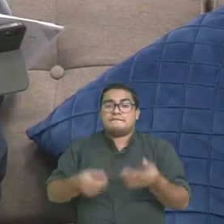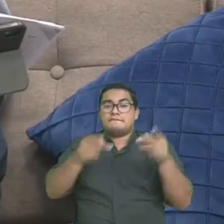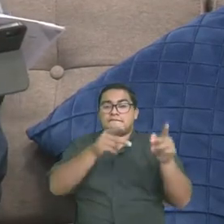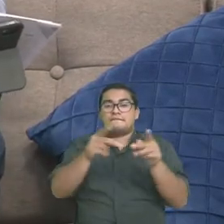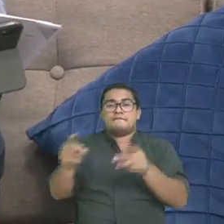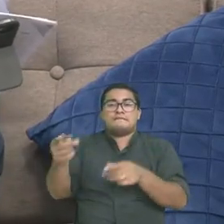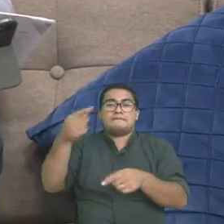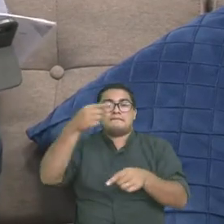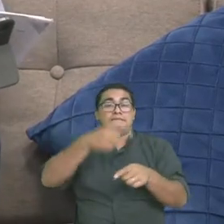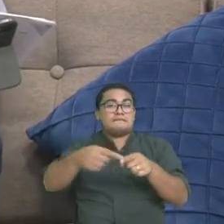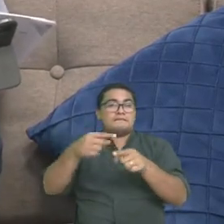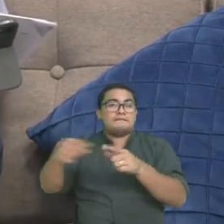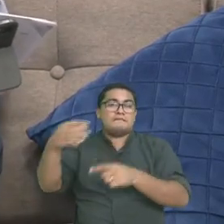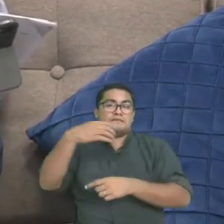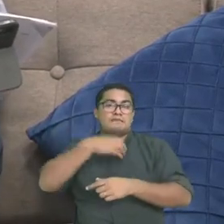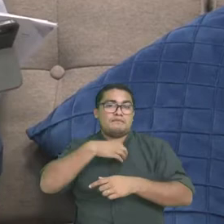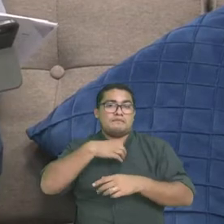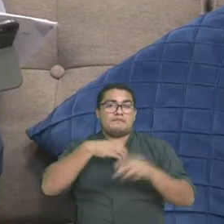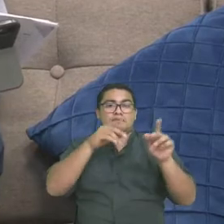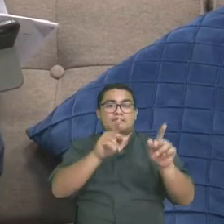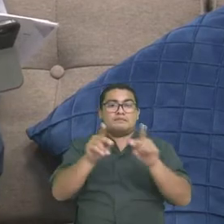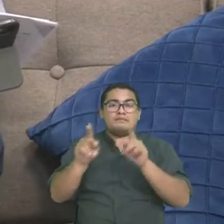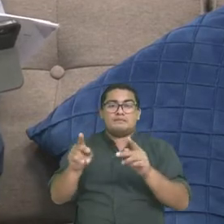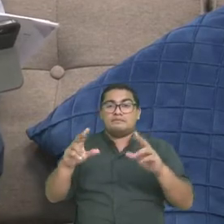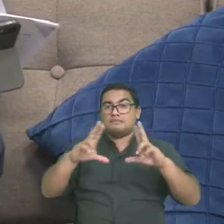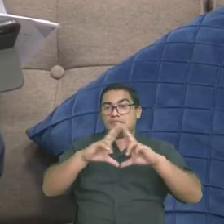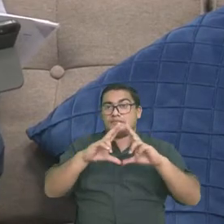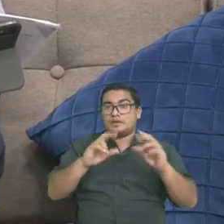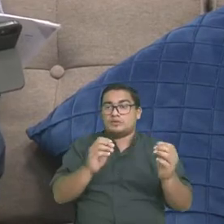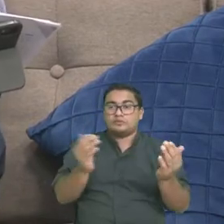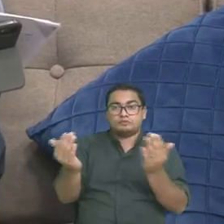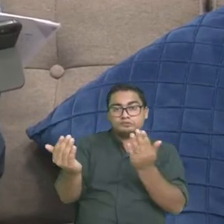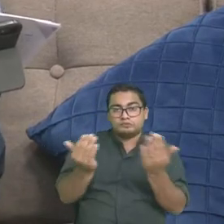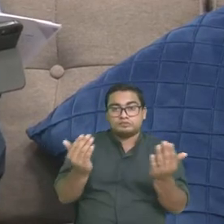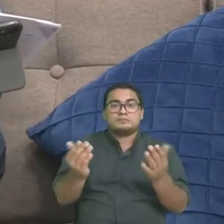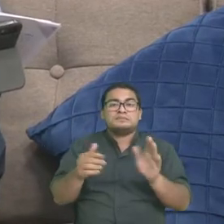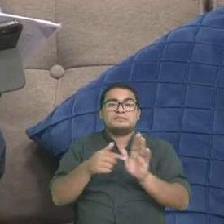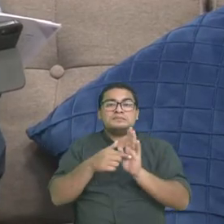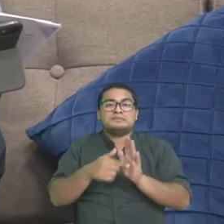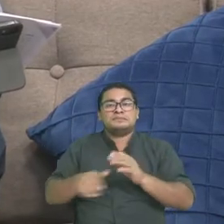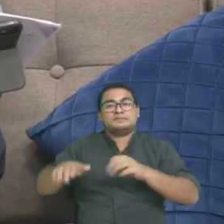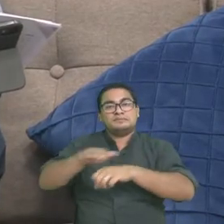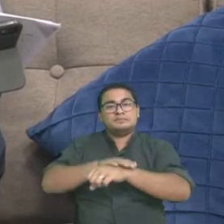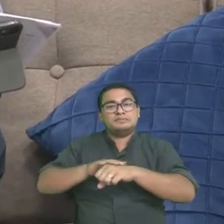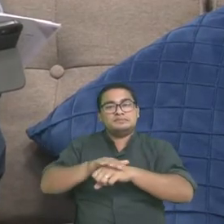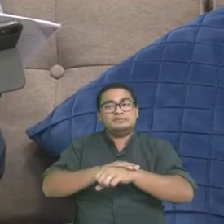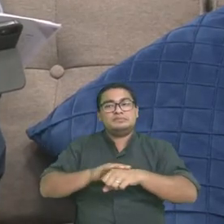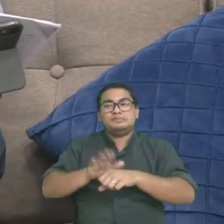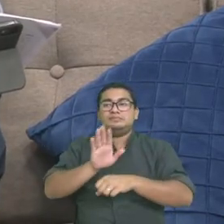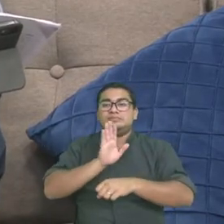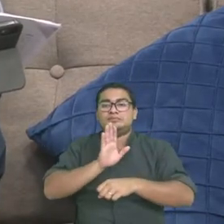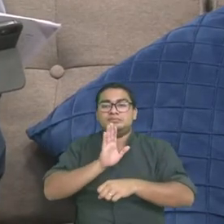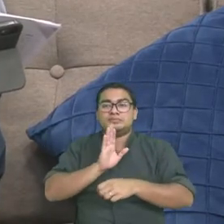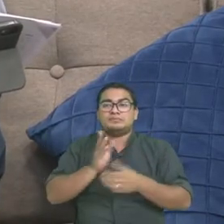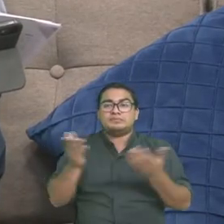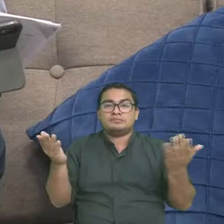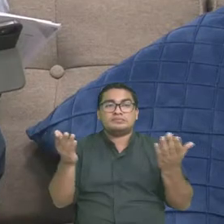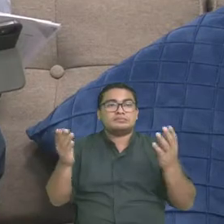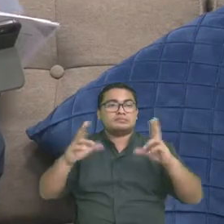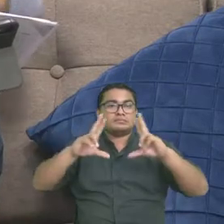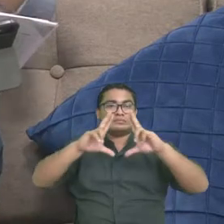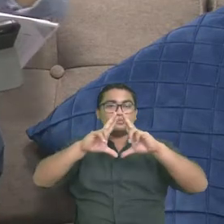nicaragüenses, que esa es también la otra cara de la moneda, eso nos ha permitido hablar de una